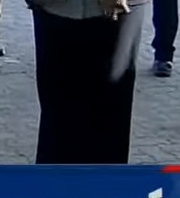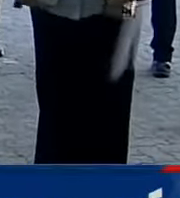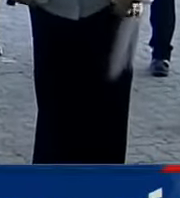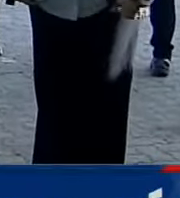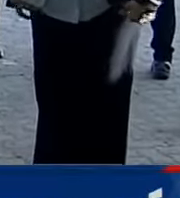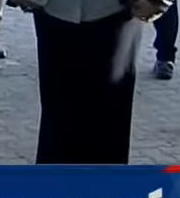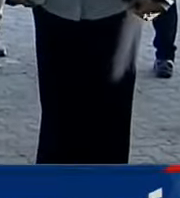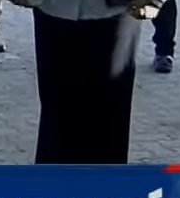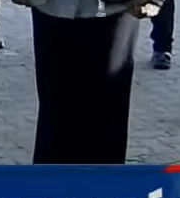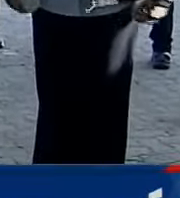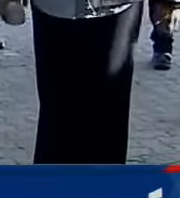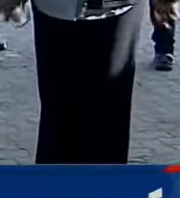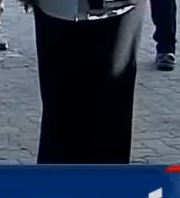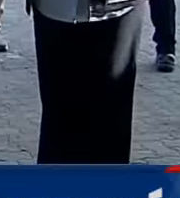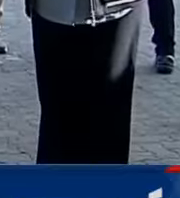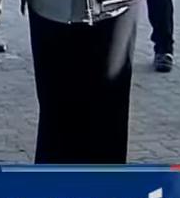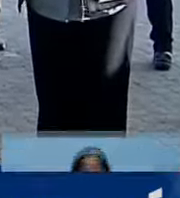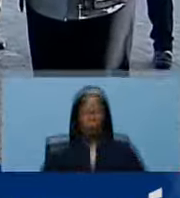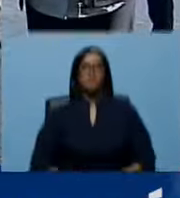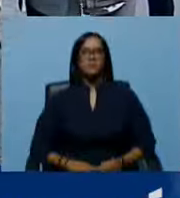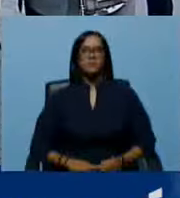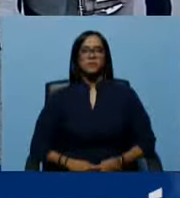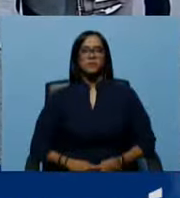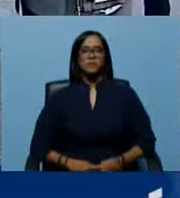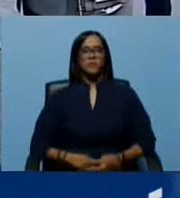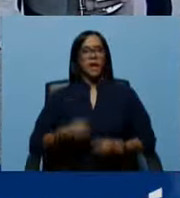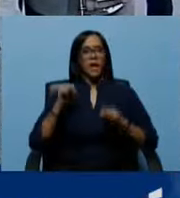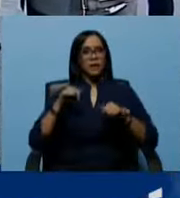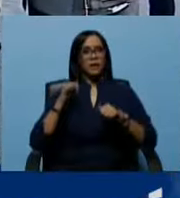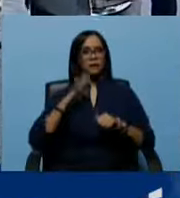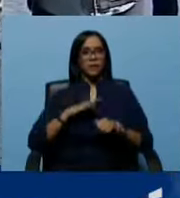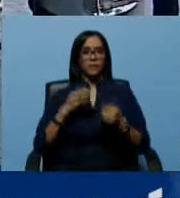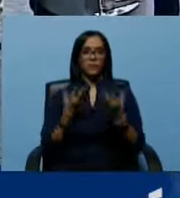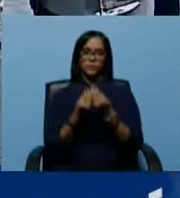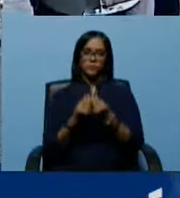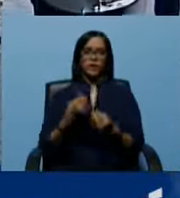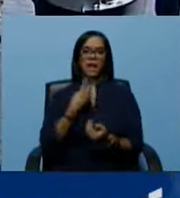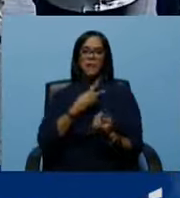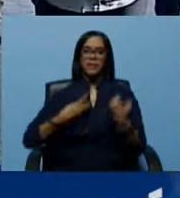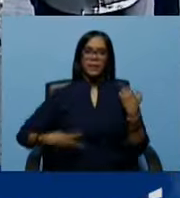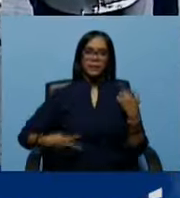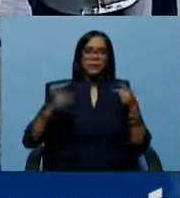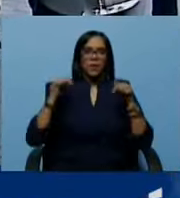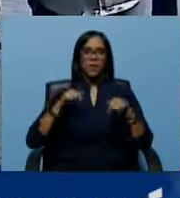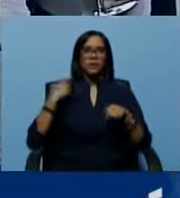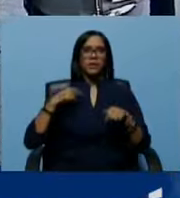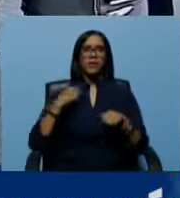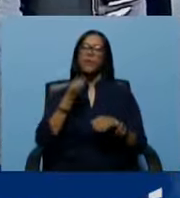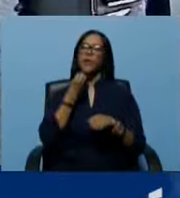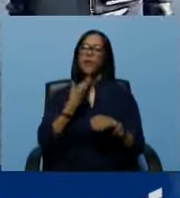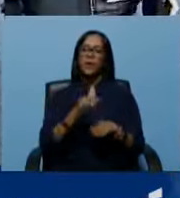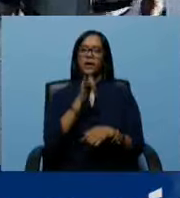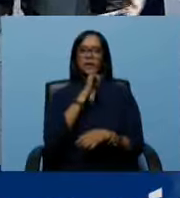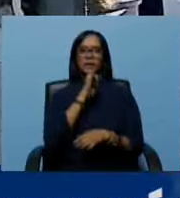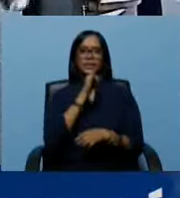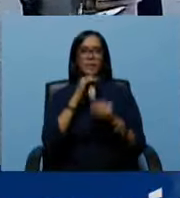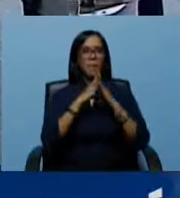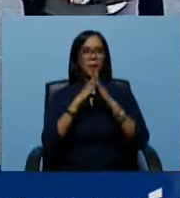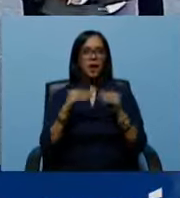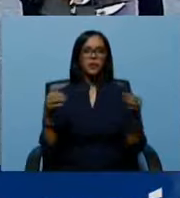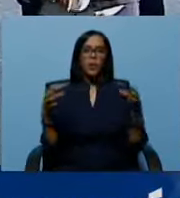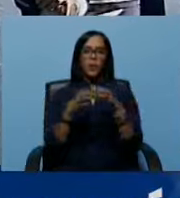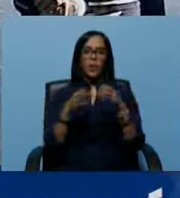comienza a producir con mucha calidad para el mundo. Aquí estamos con la vicepresidenta. Hoy tenemos muy buenas noticias para todo el